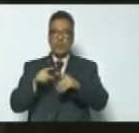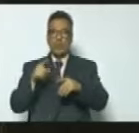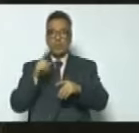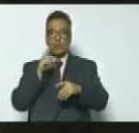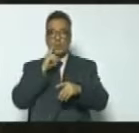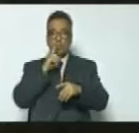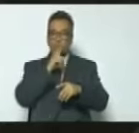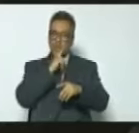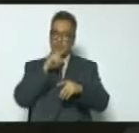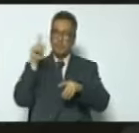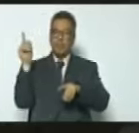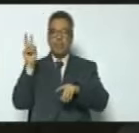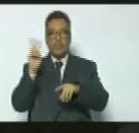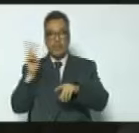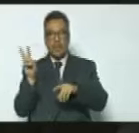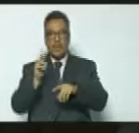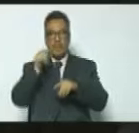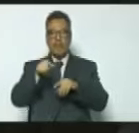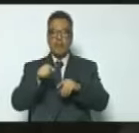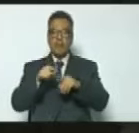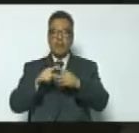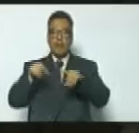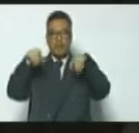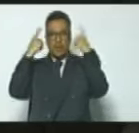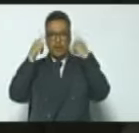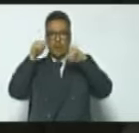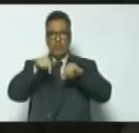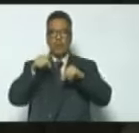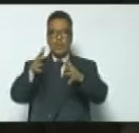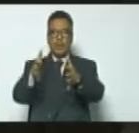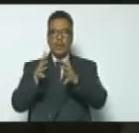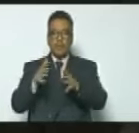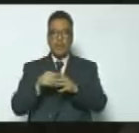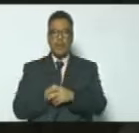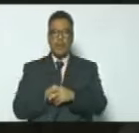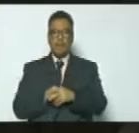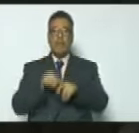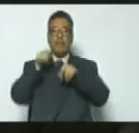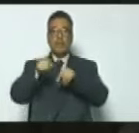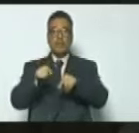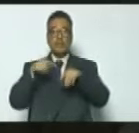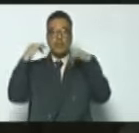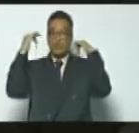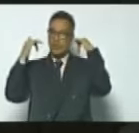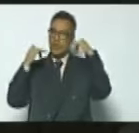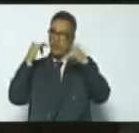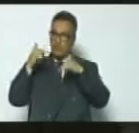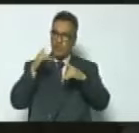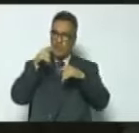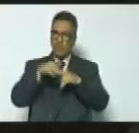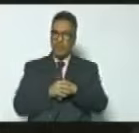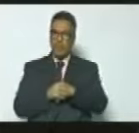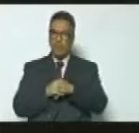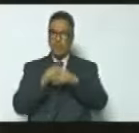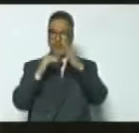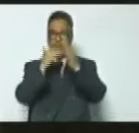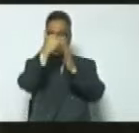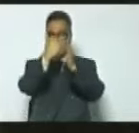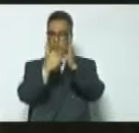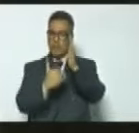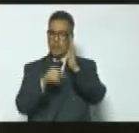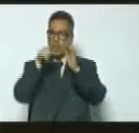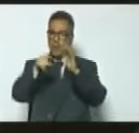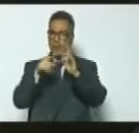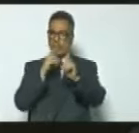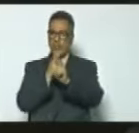llamó Venezuela, que se llamaba La Guaira cuando ganó, pero que la celebración... Y en el listado que